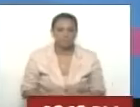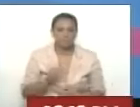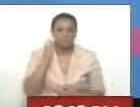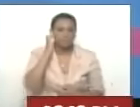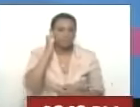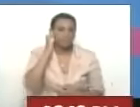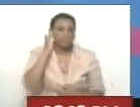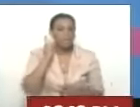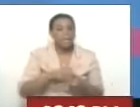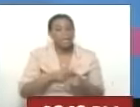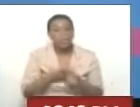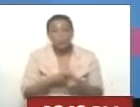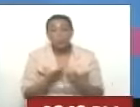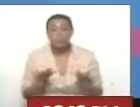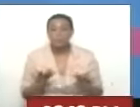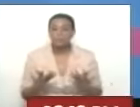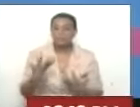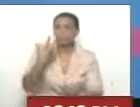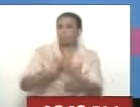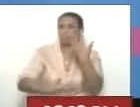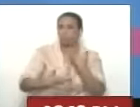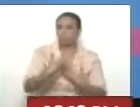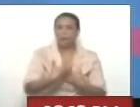Y entonces ellos siguen chantajeando.